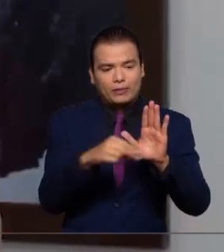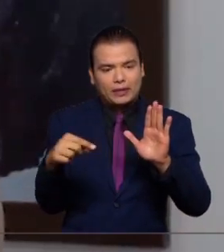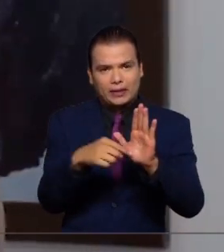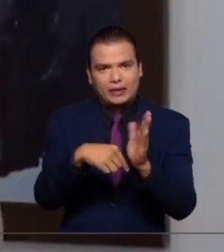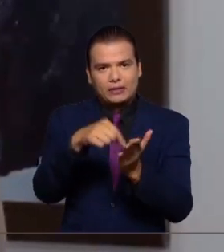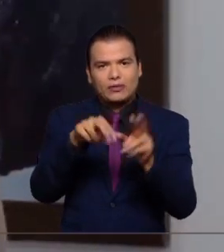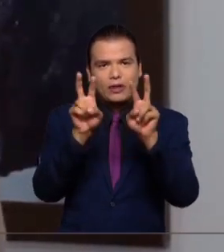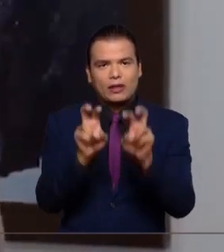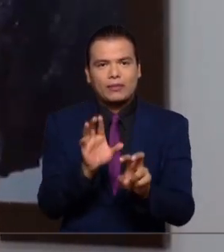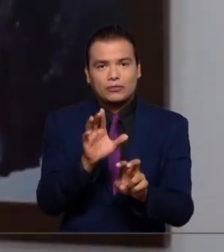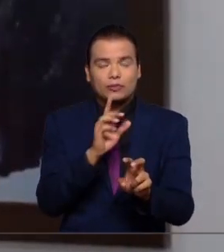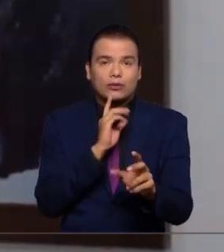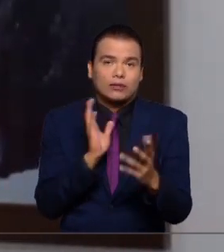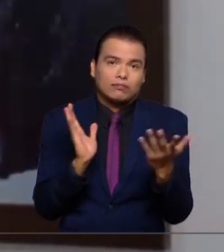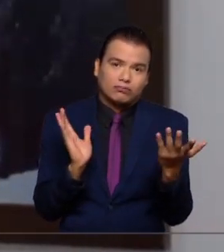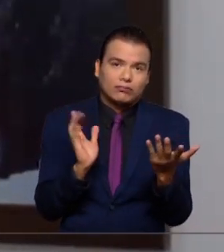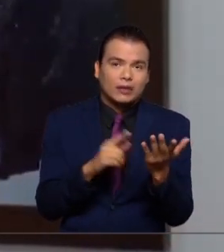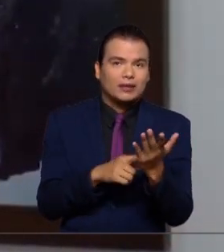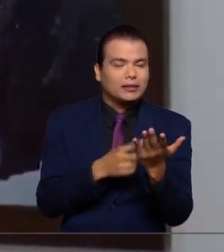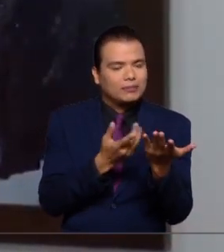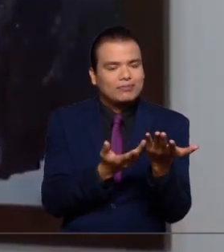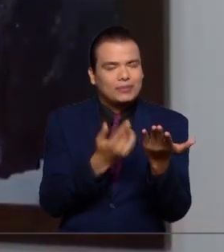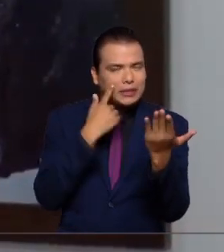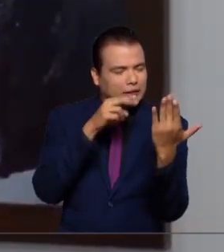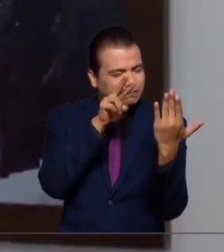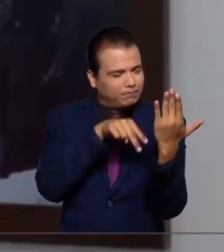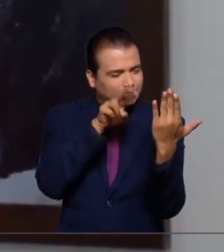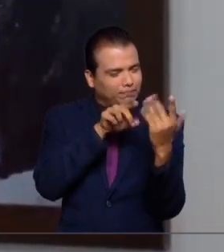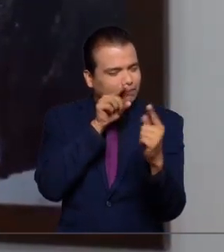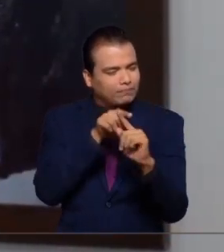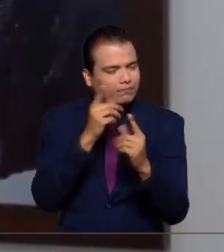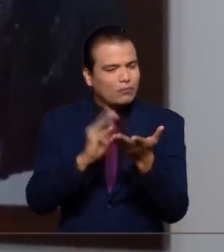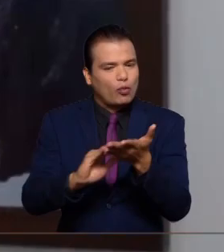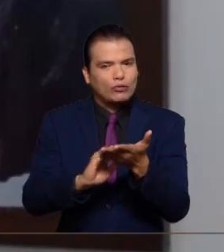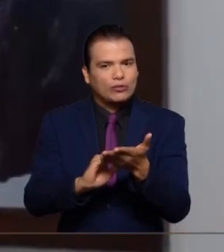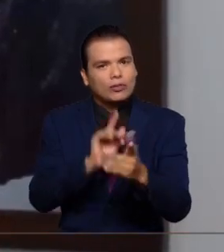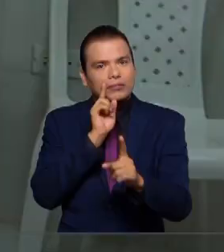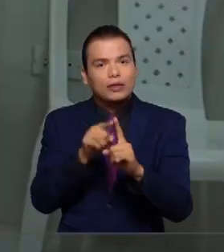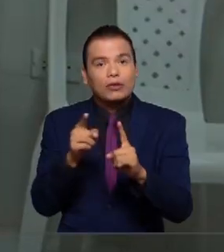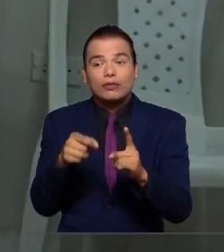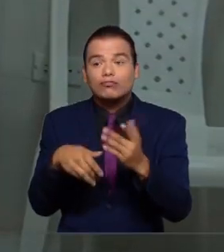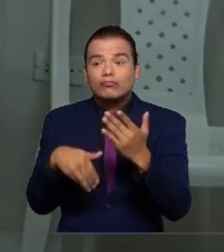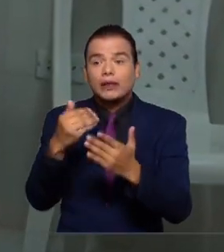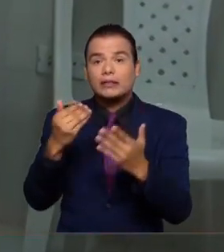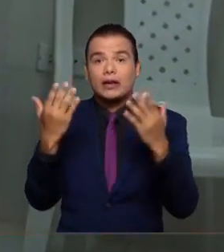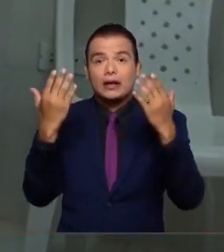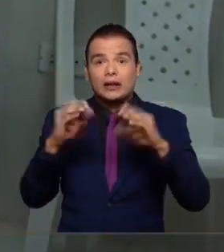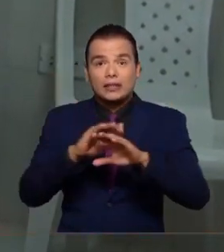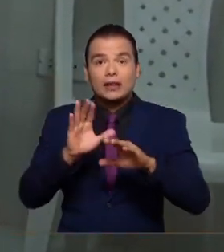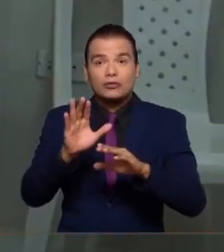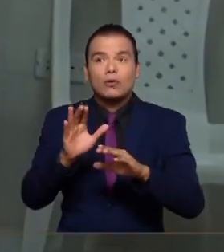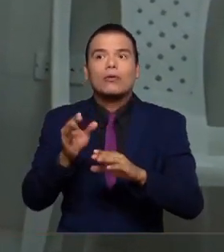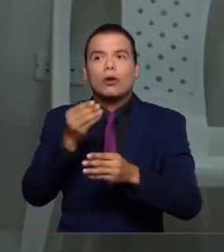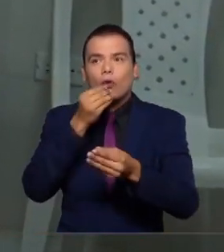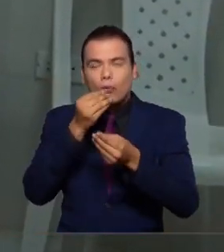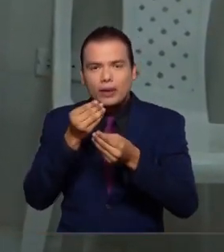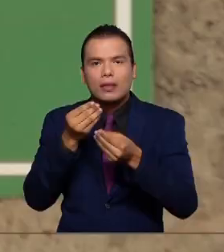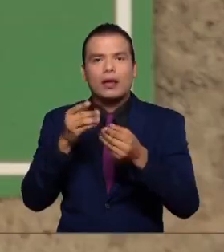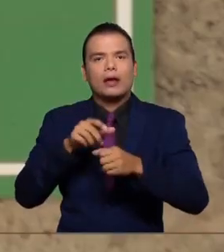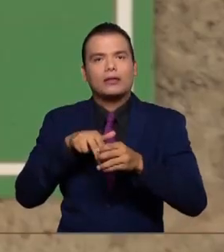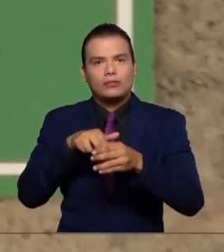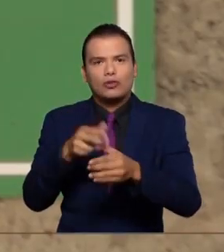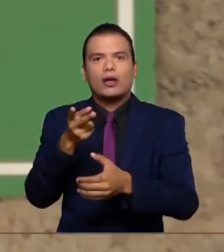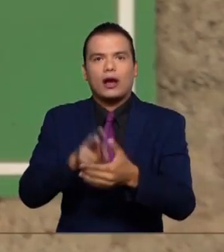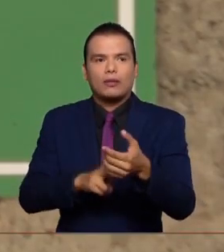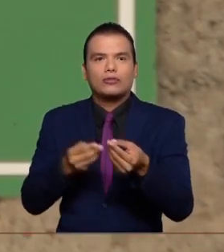sí, que el primer día de clases todos los niños tengan la alimentación y el transporte escolar. Colombia Compra Eficiente señala que por tratarse de un